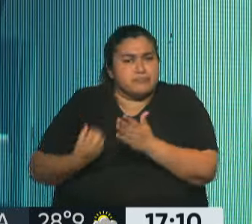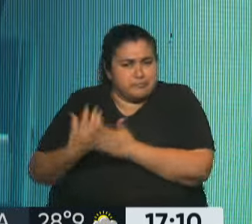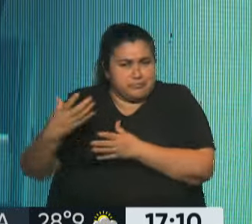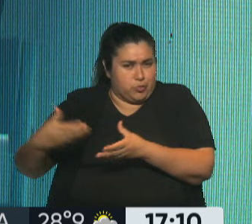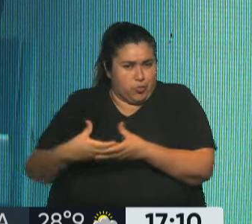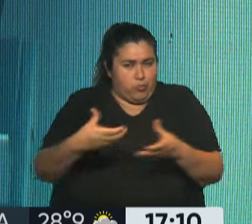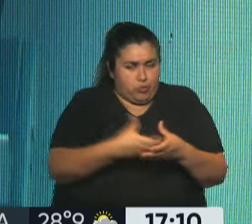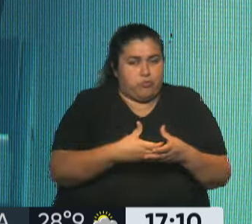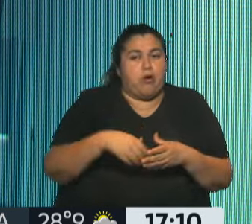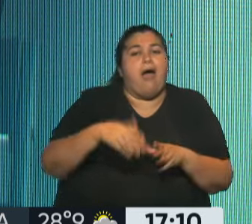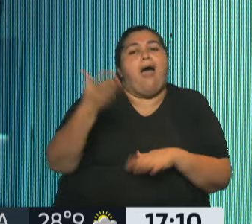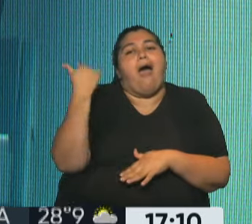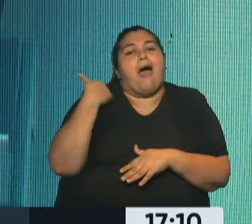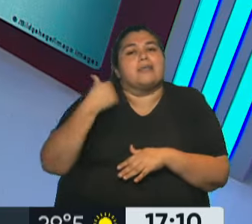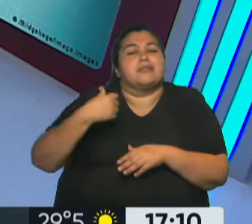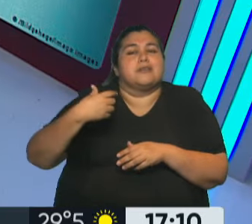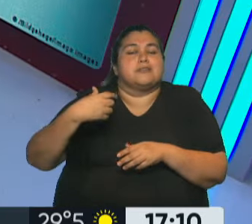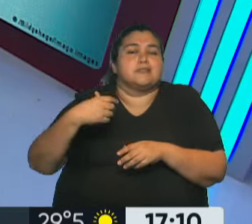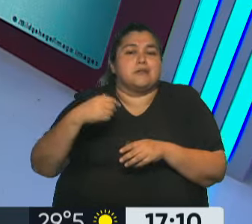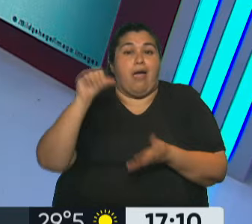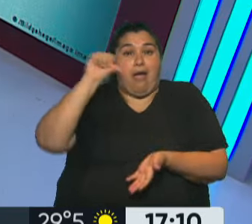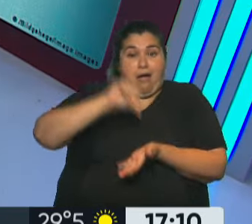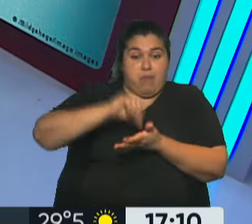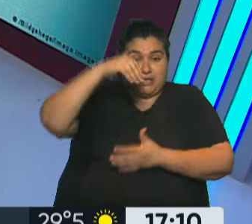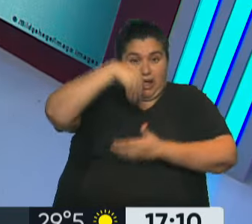mayor fuerza, y que en Alemania tenían quizás